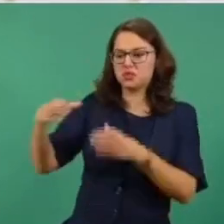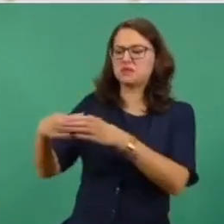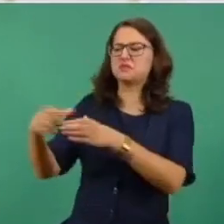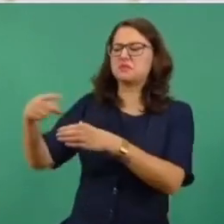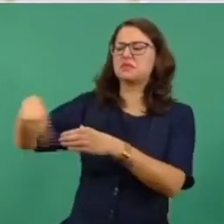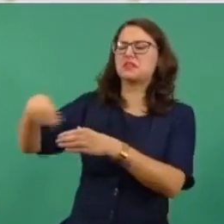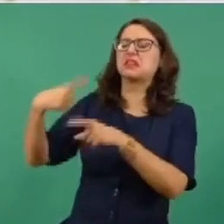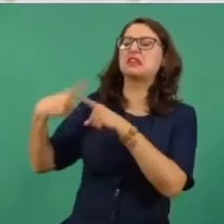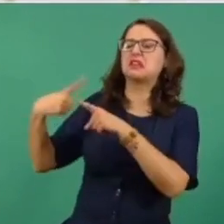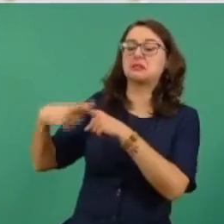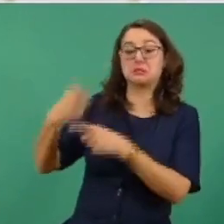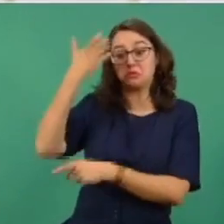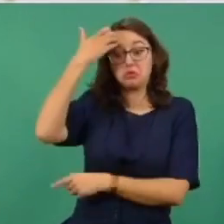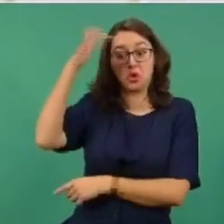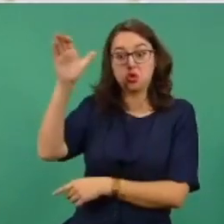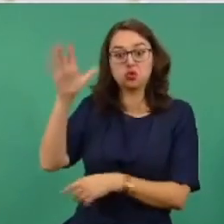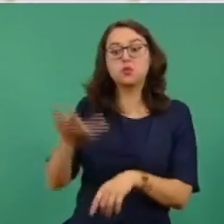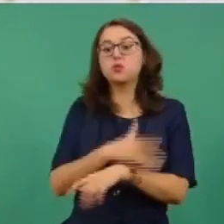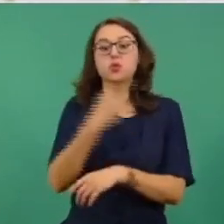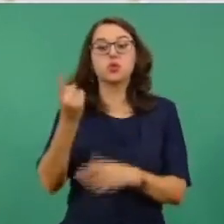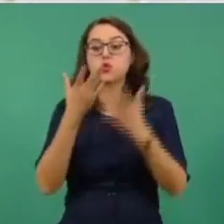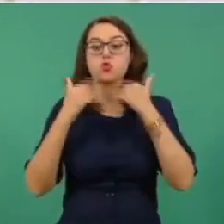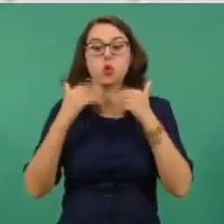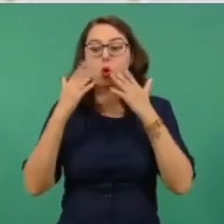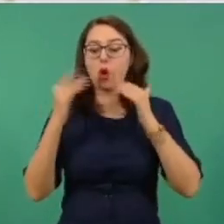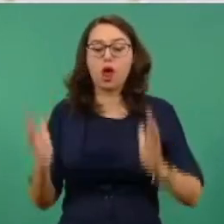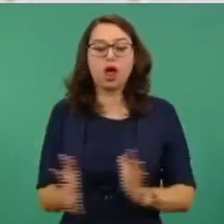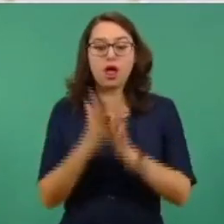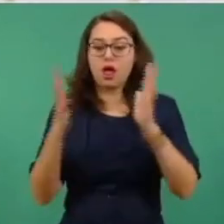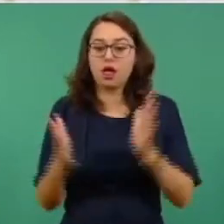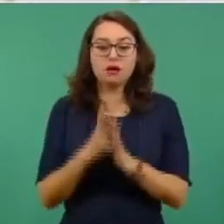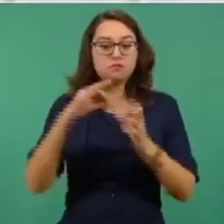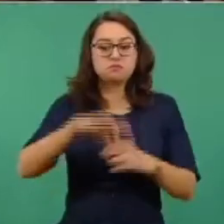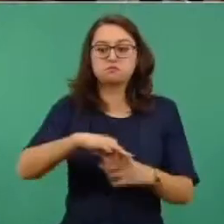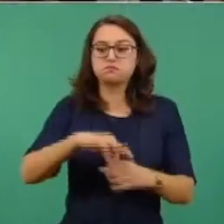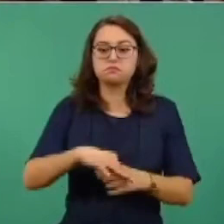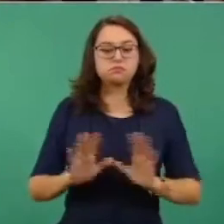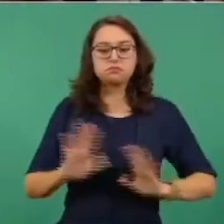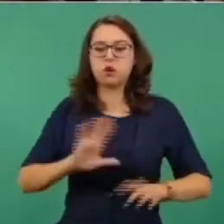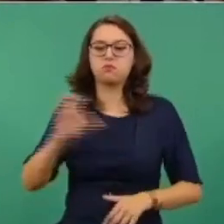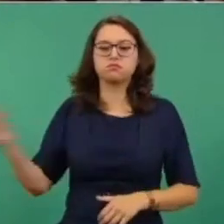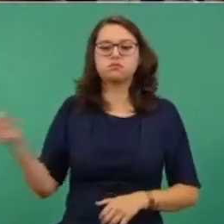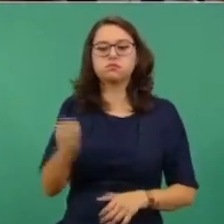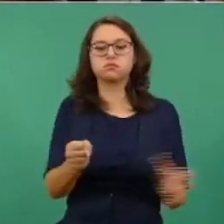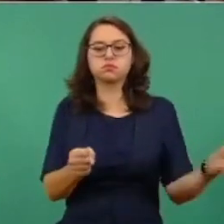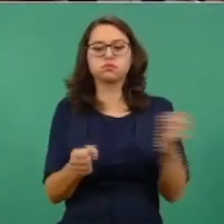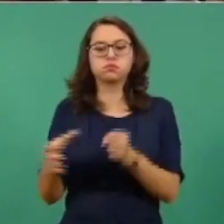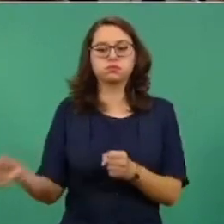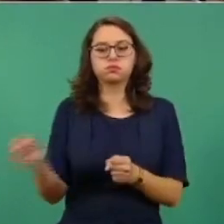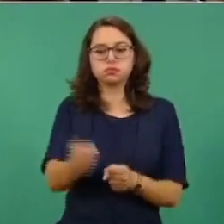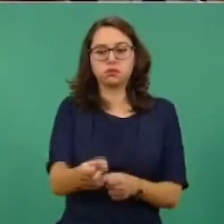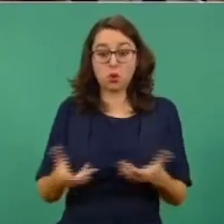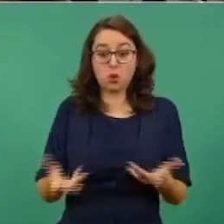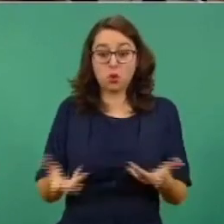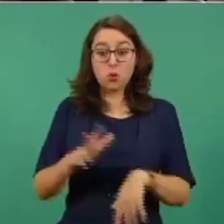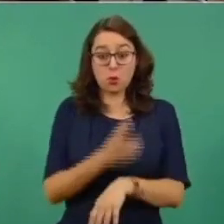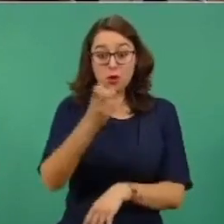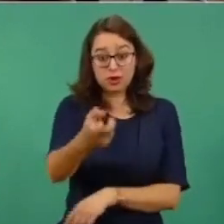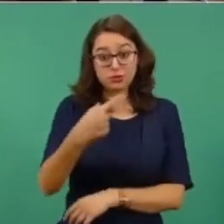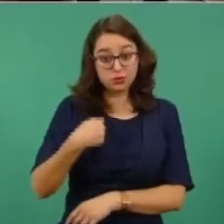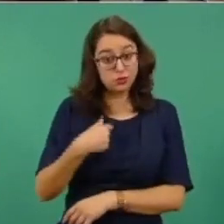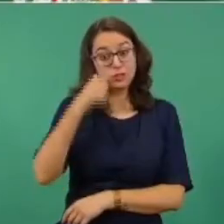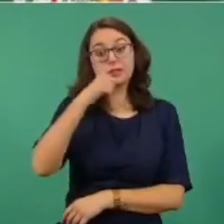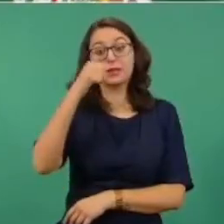Correcto. Porque no hay democracia, porque es cupular. Por eso hablo de la democracia como forma de